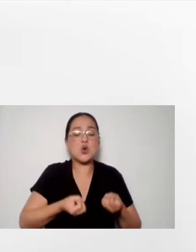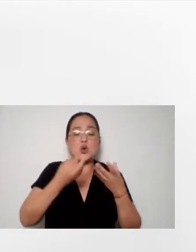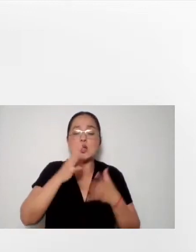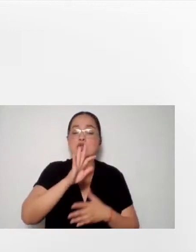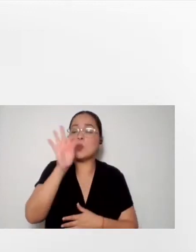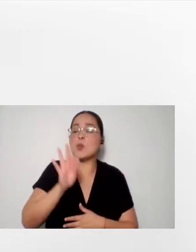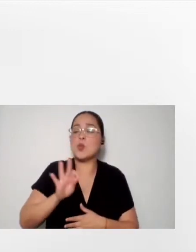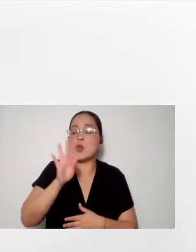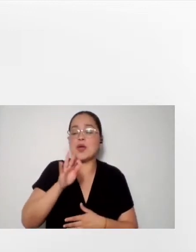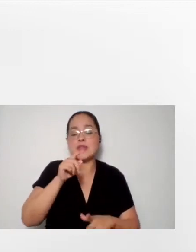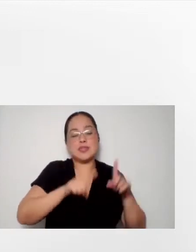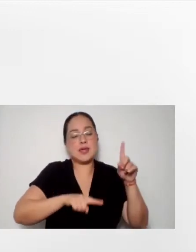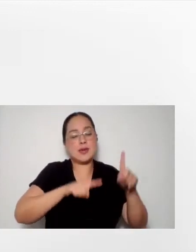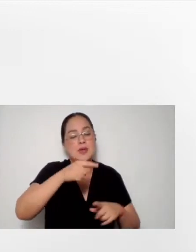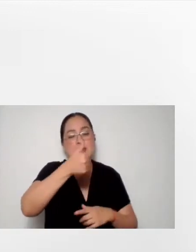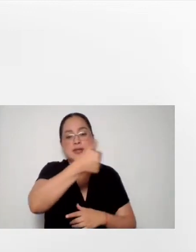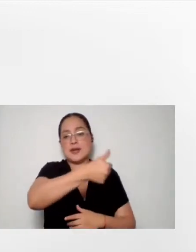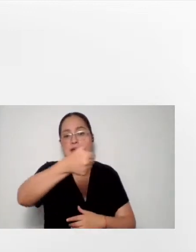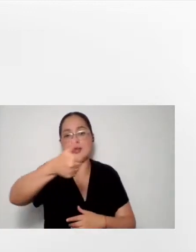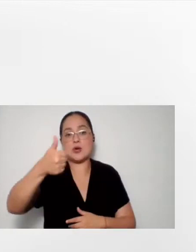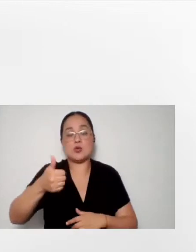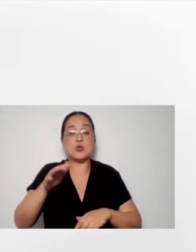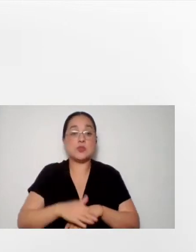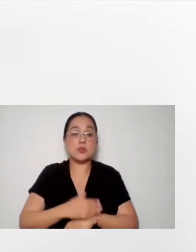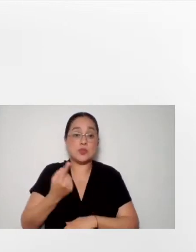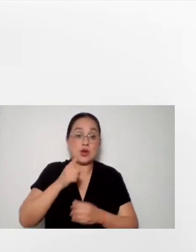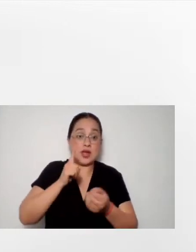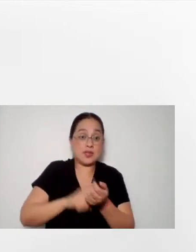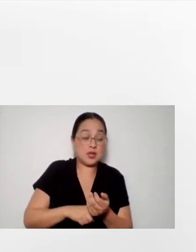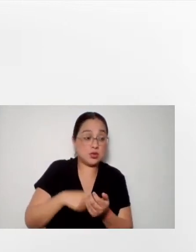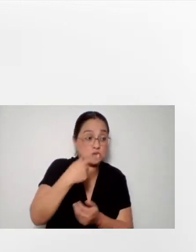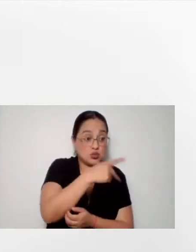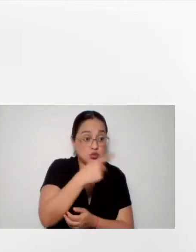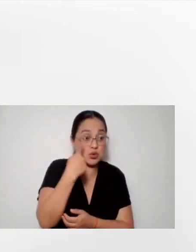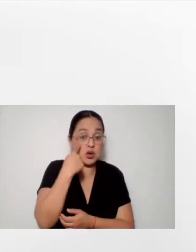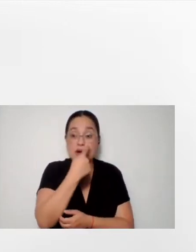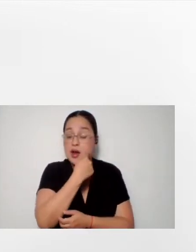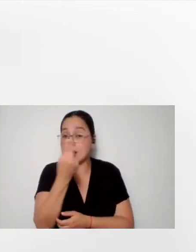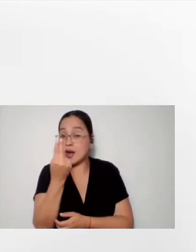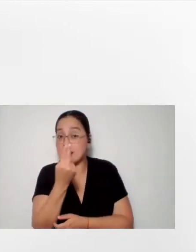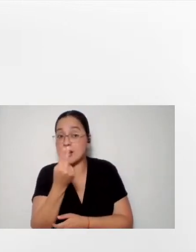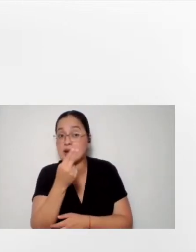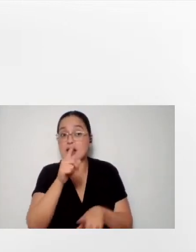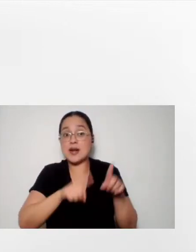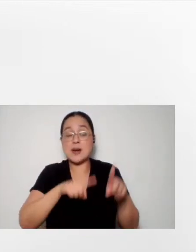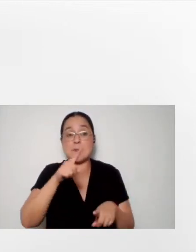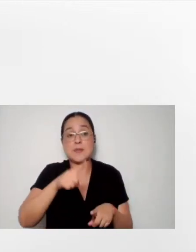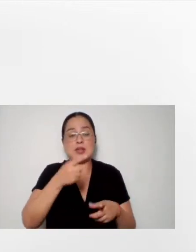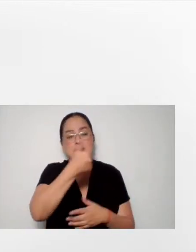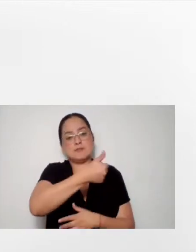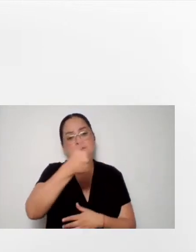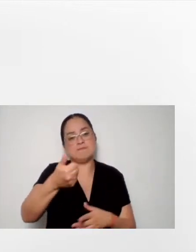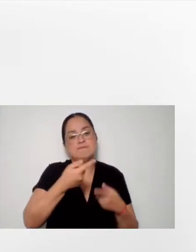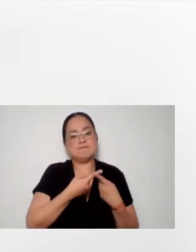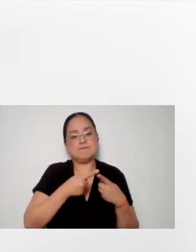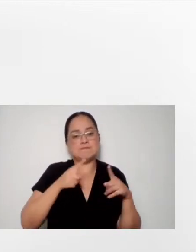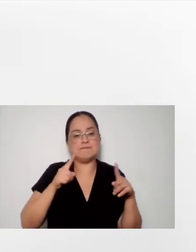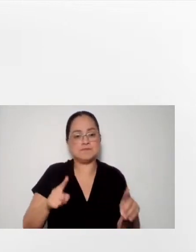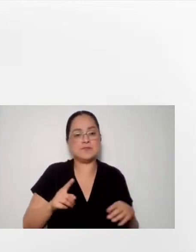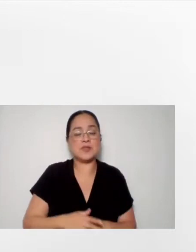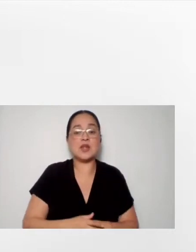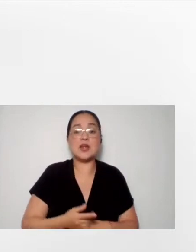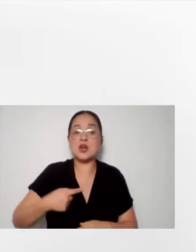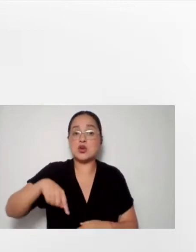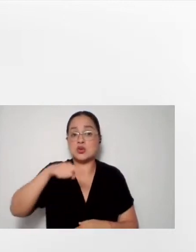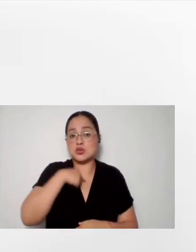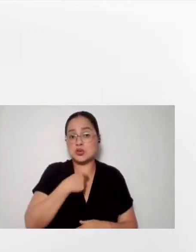de los casos, porque las necesidades y las posibilidades de cada una de las personas son diferentes, ¿no? No podemos pensar que todas las